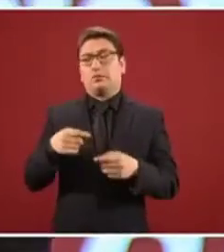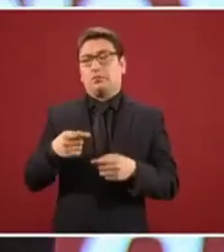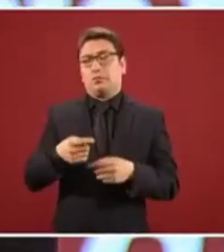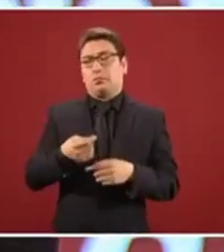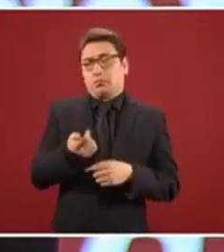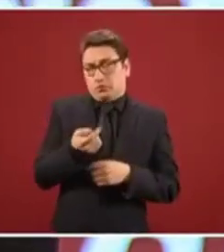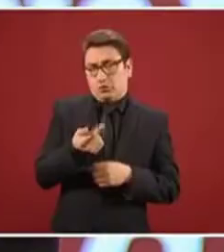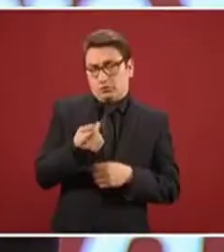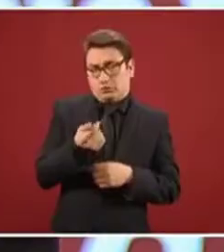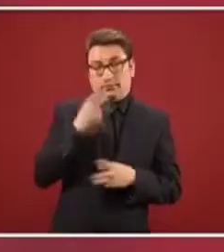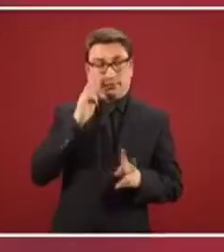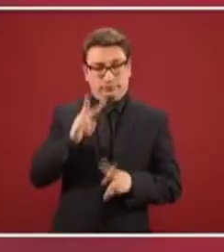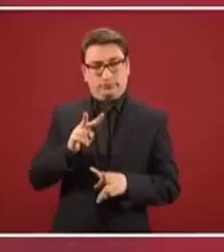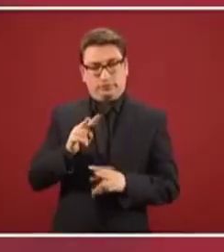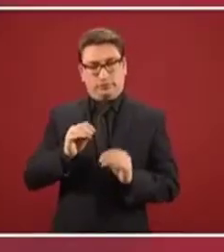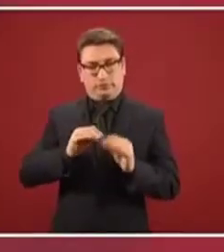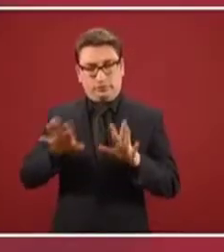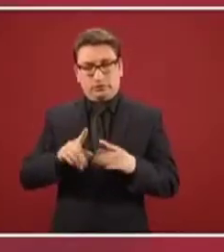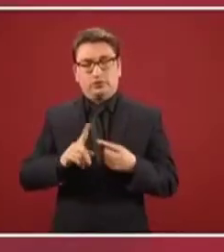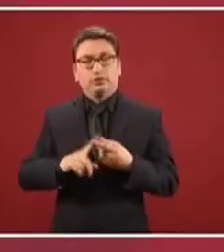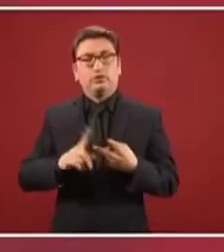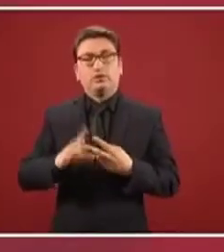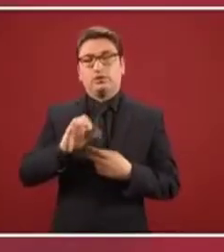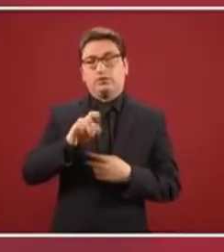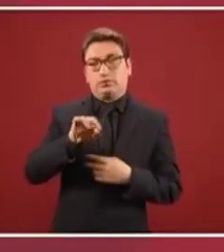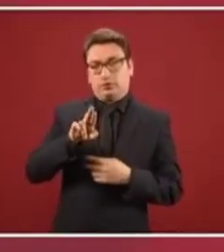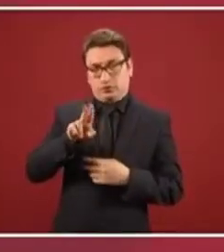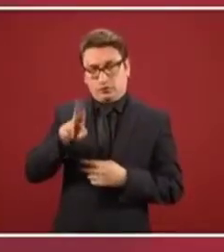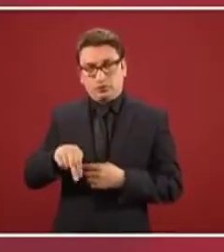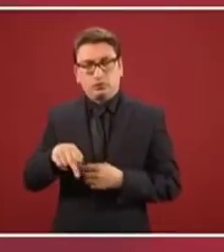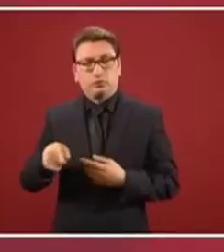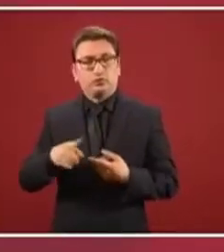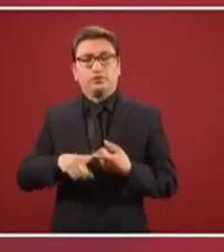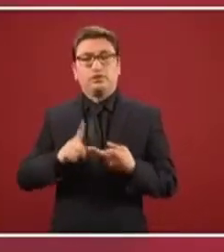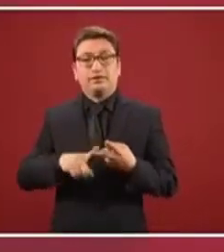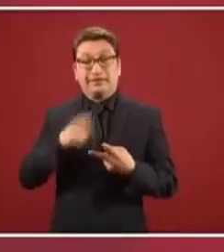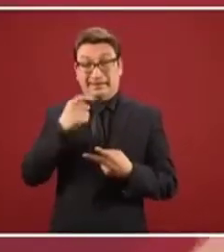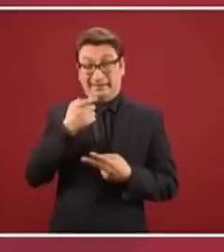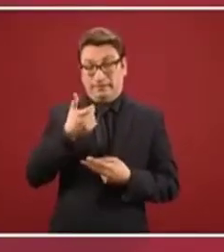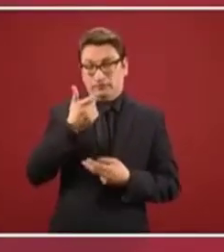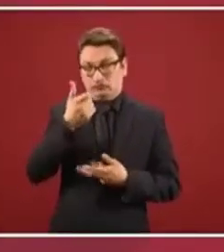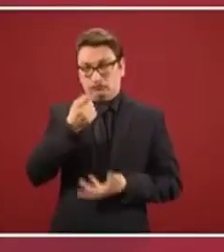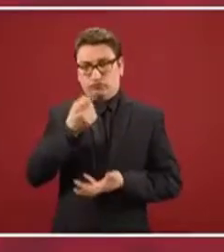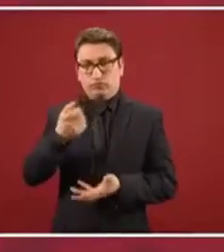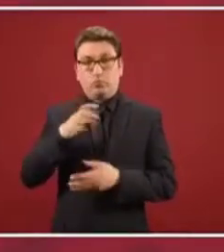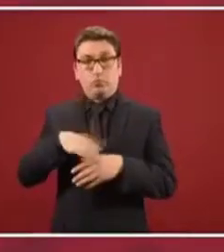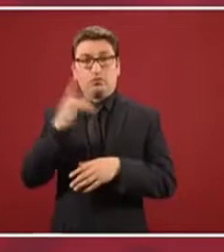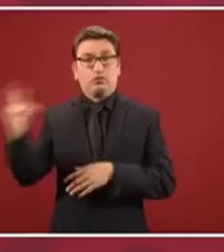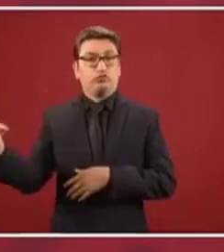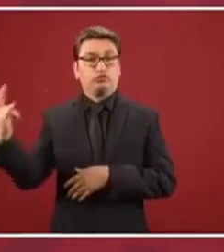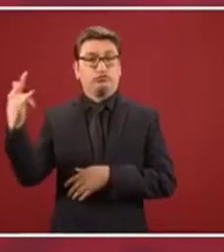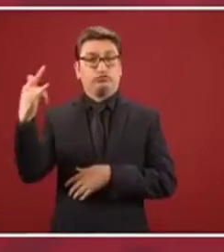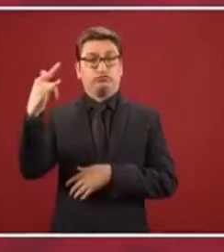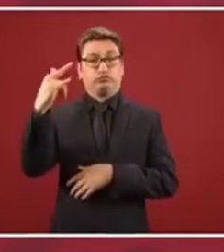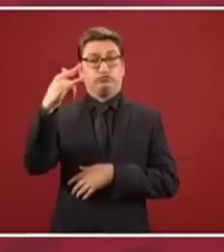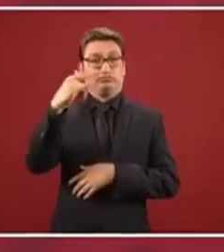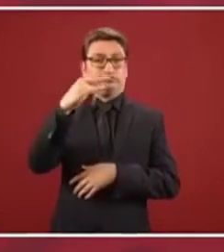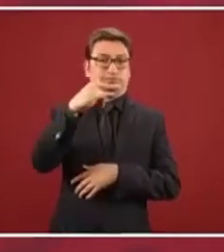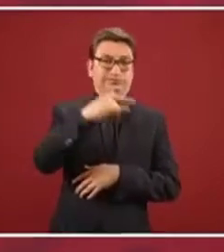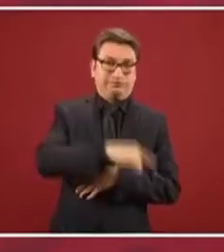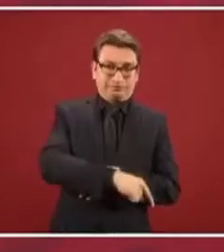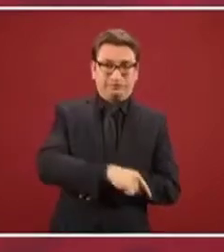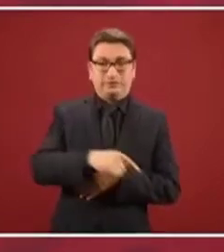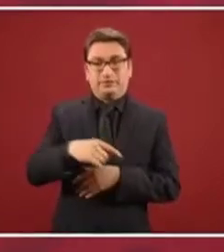visible. Por ejemplo, Camerún, Congo, en fin. Y ahí implica un gasto muy grande porque tienen que volar, tienen que atravesar